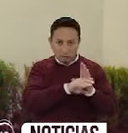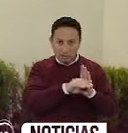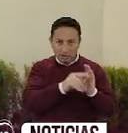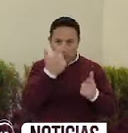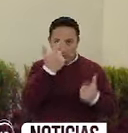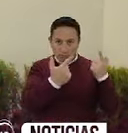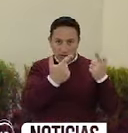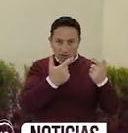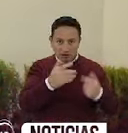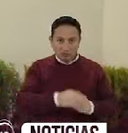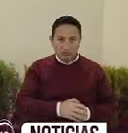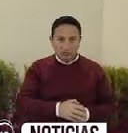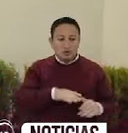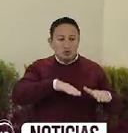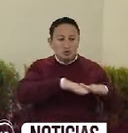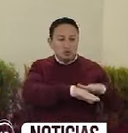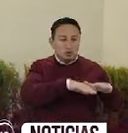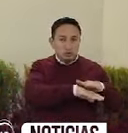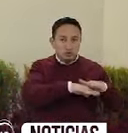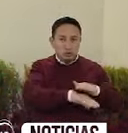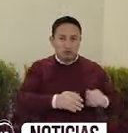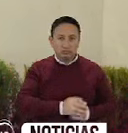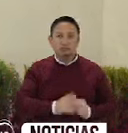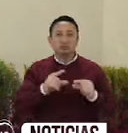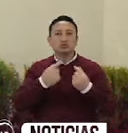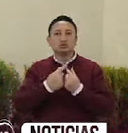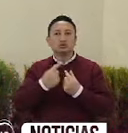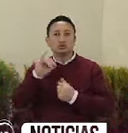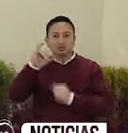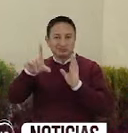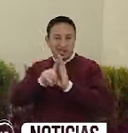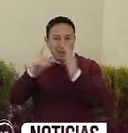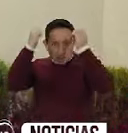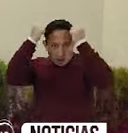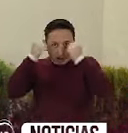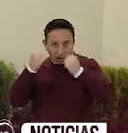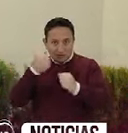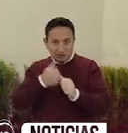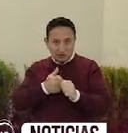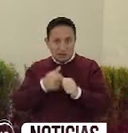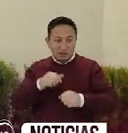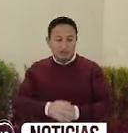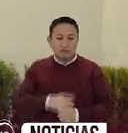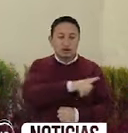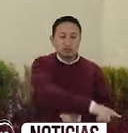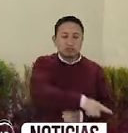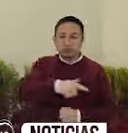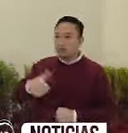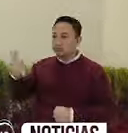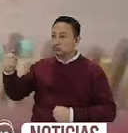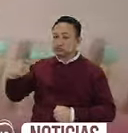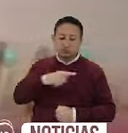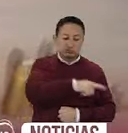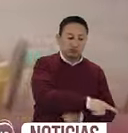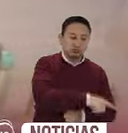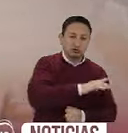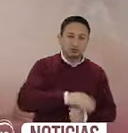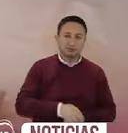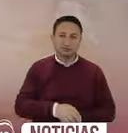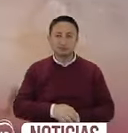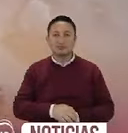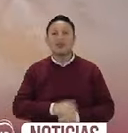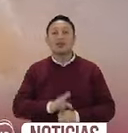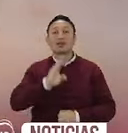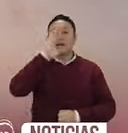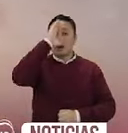que presumiblemente eran los que los grupos delictivos del sector tenían para operar y hacer sus actos ilegales. Según los registros